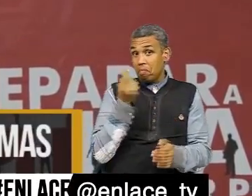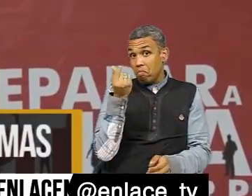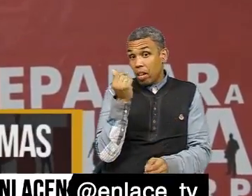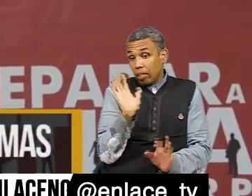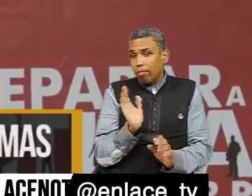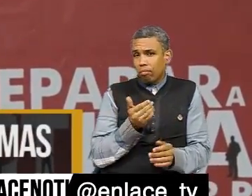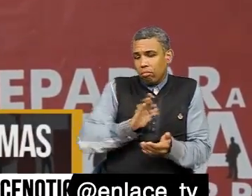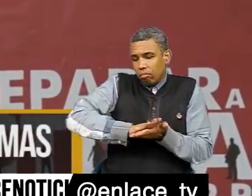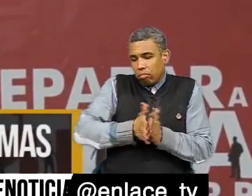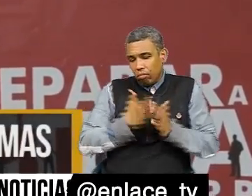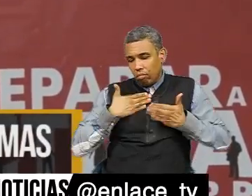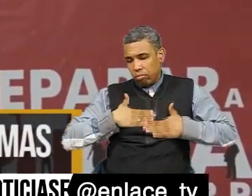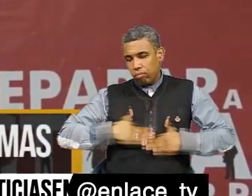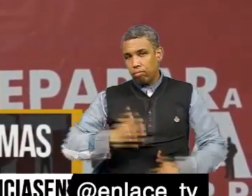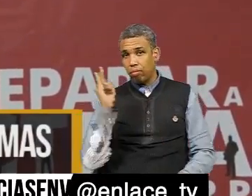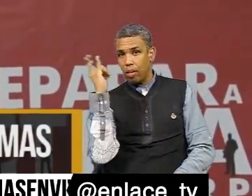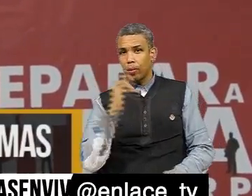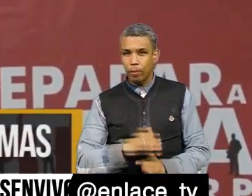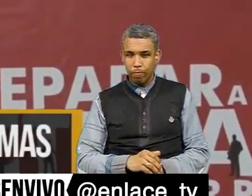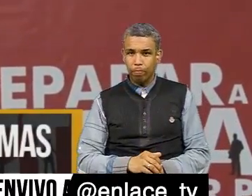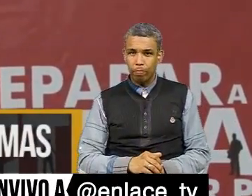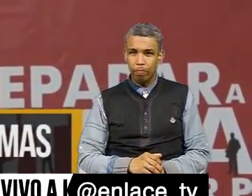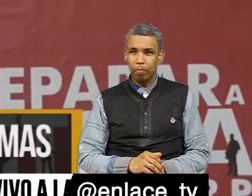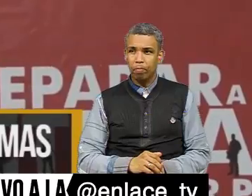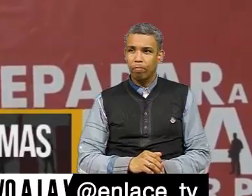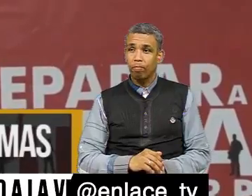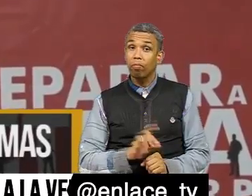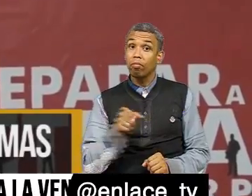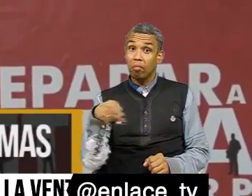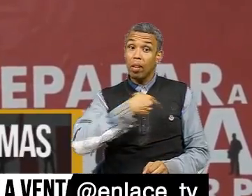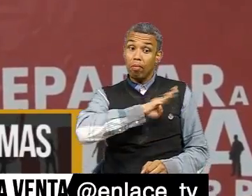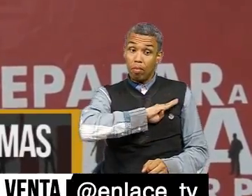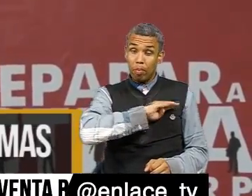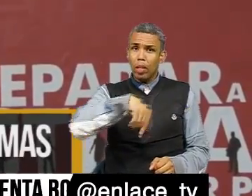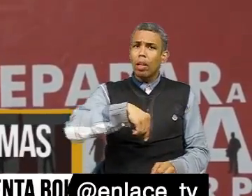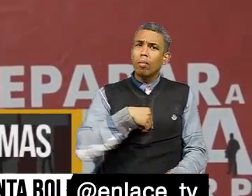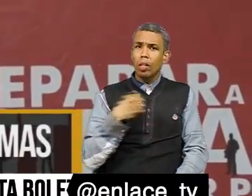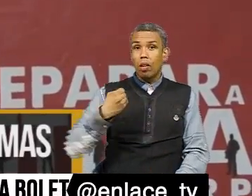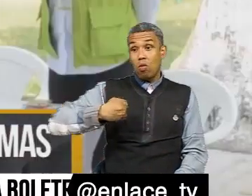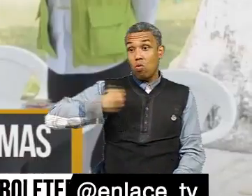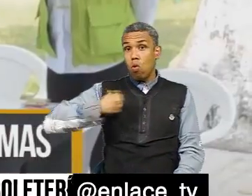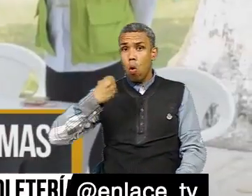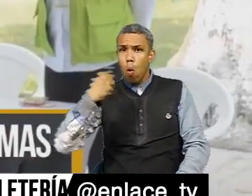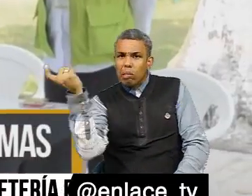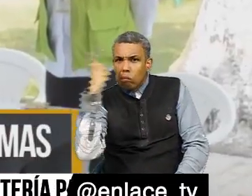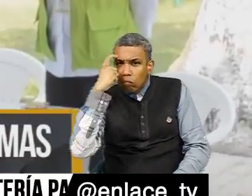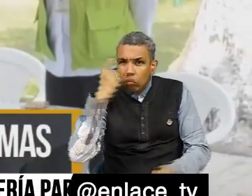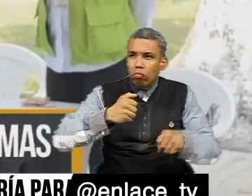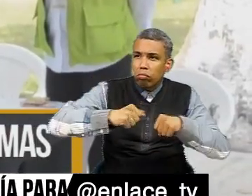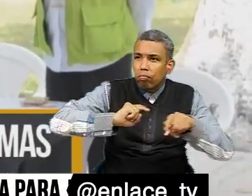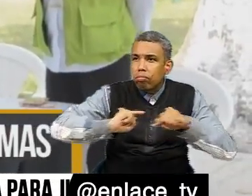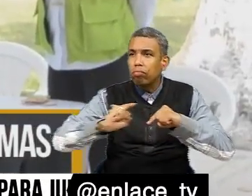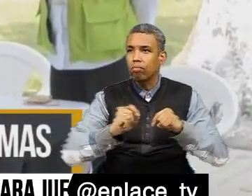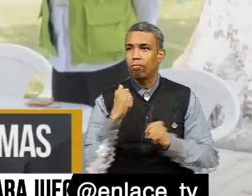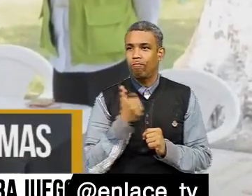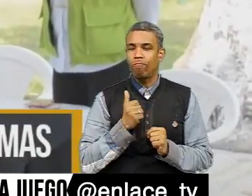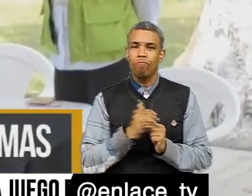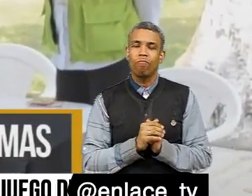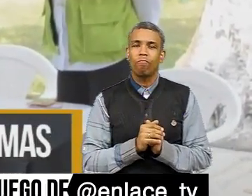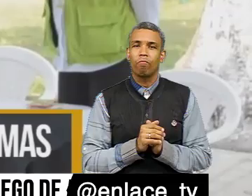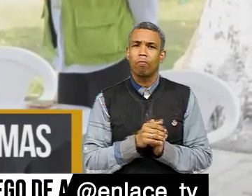víctimas, que tienen un municipio y tienen un alcalde muy joven, muy competente. Para el alcalde de esta municipalidad, con